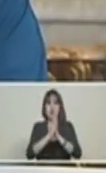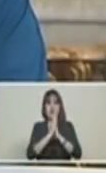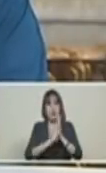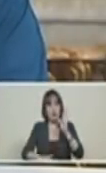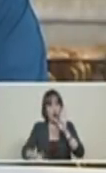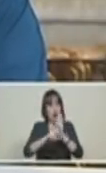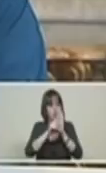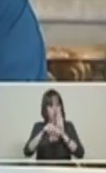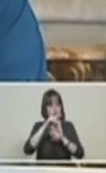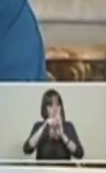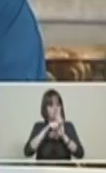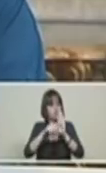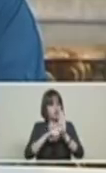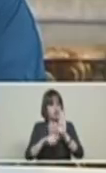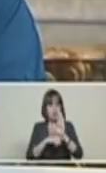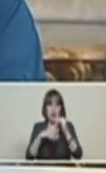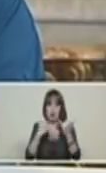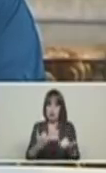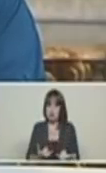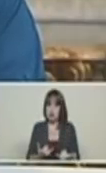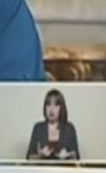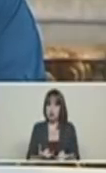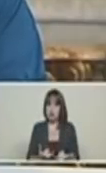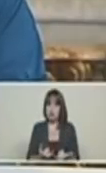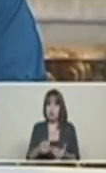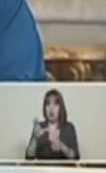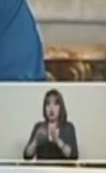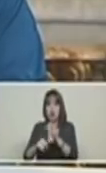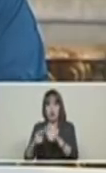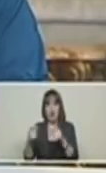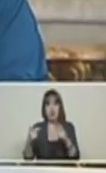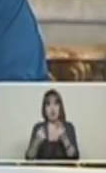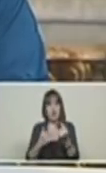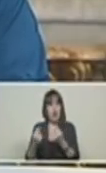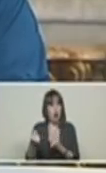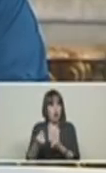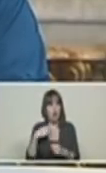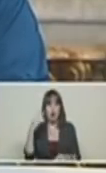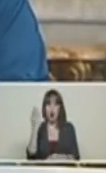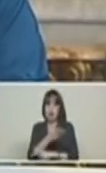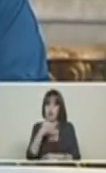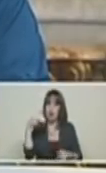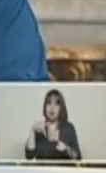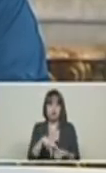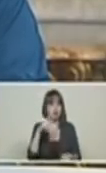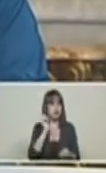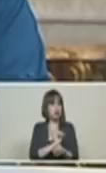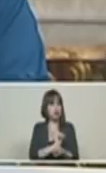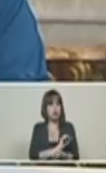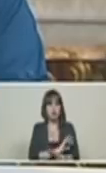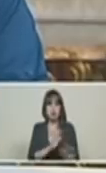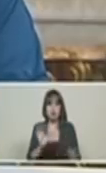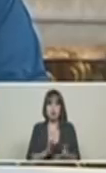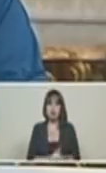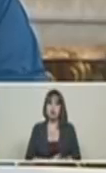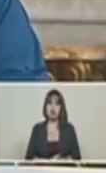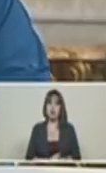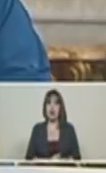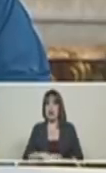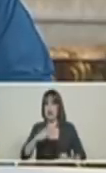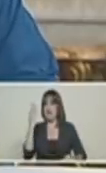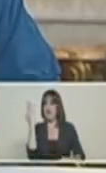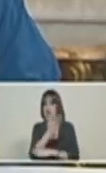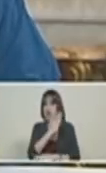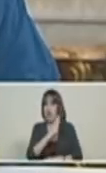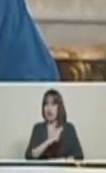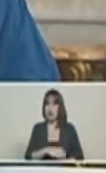ese tema ya. Llegó la hora de legislar sobre ese tema y vamos a castigar eso, ¿vale? Bien, de manera bien fiera, como dicen